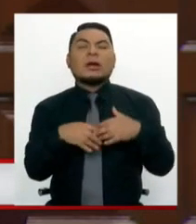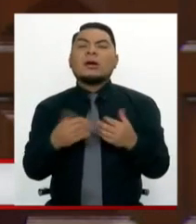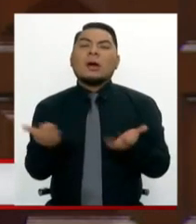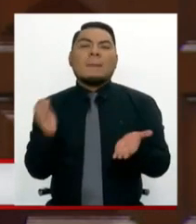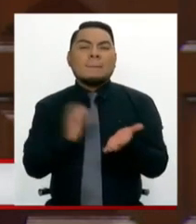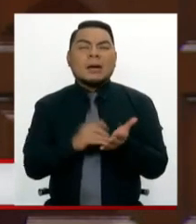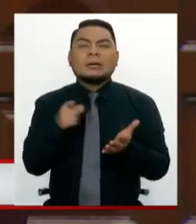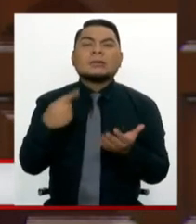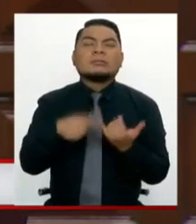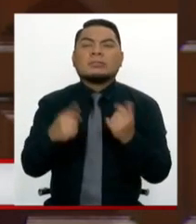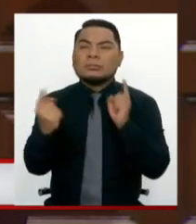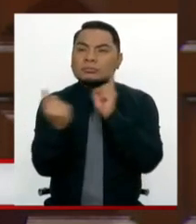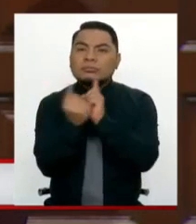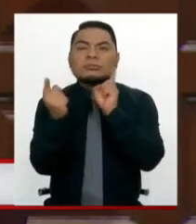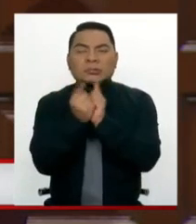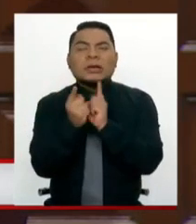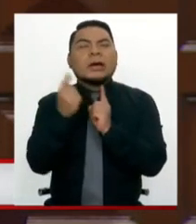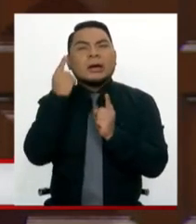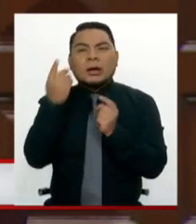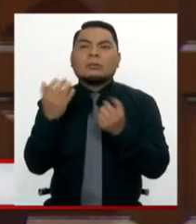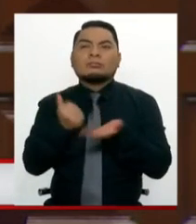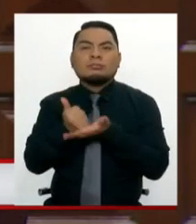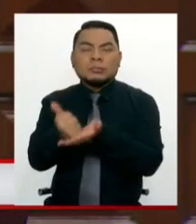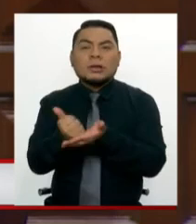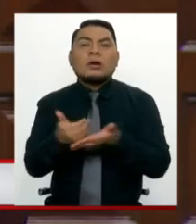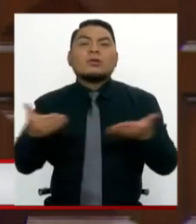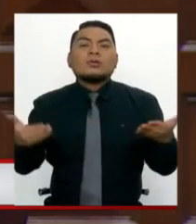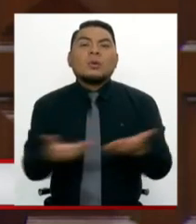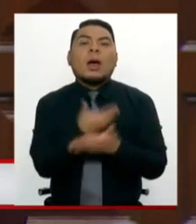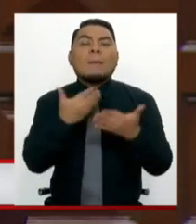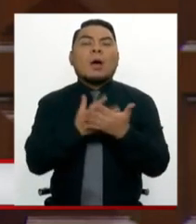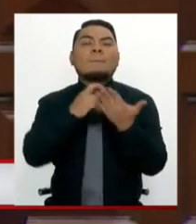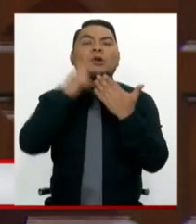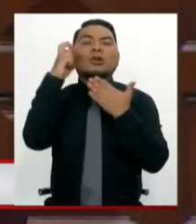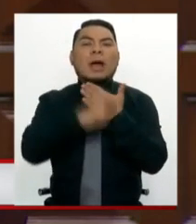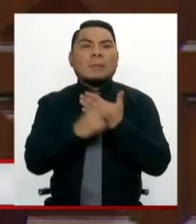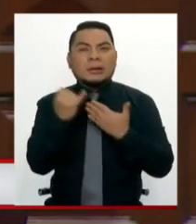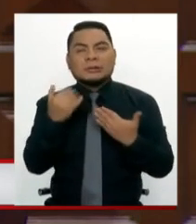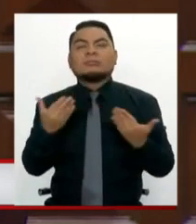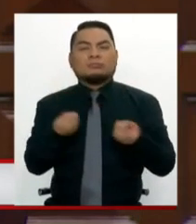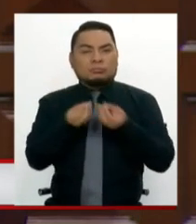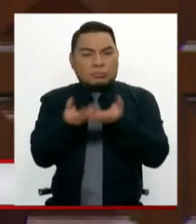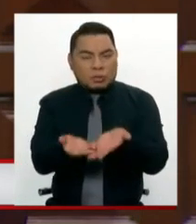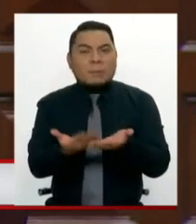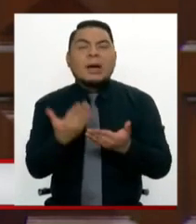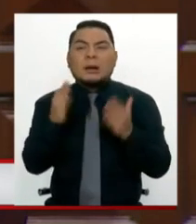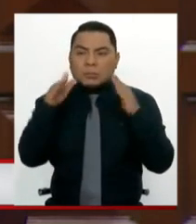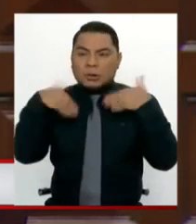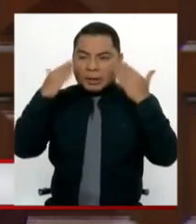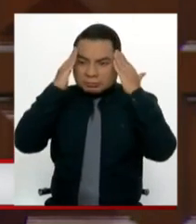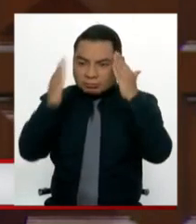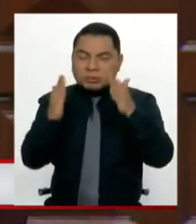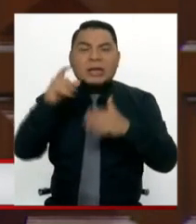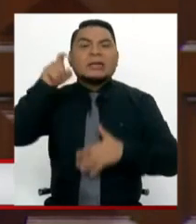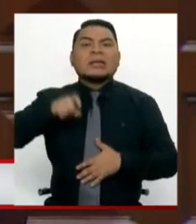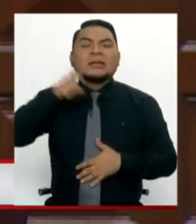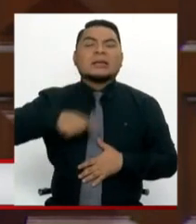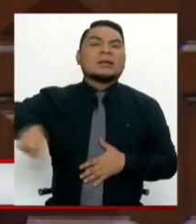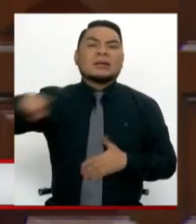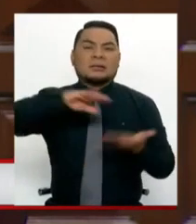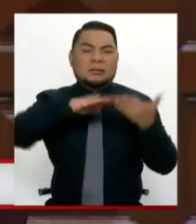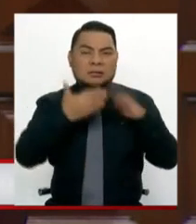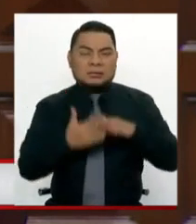rediseñaremos las intervenciones y crearemos nuevos programas para responder a la creciente demanda social en el